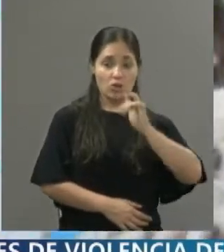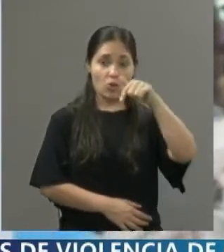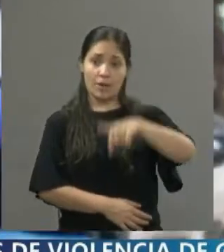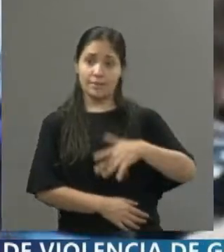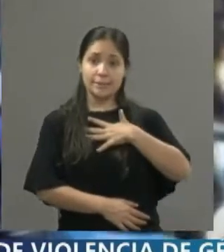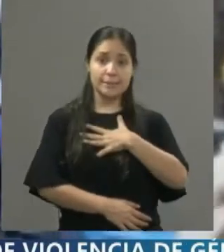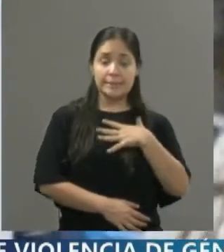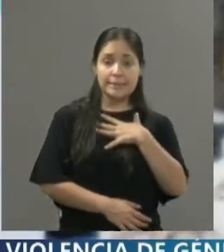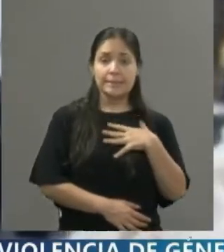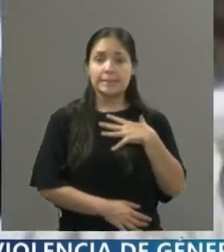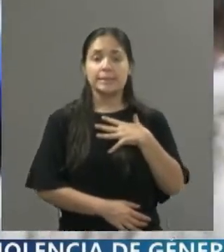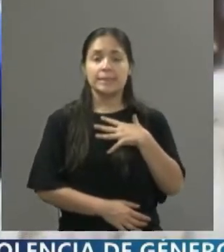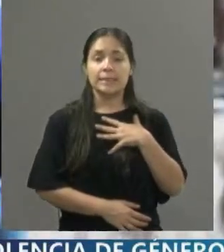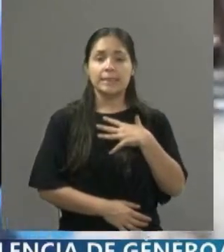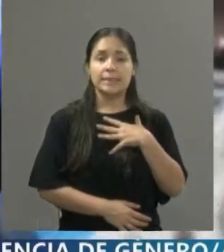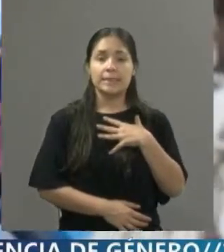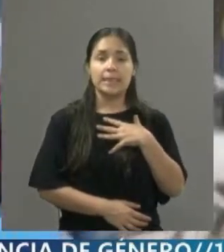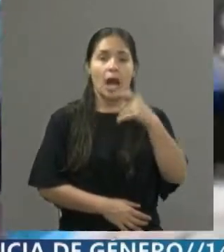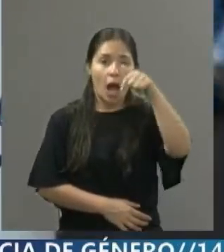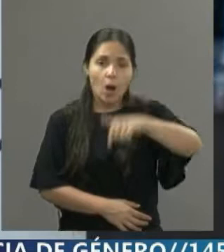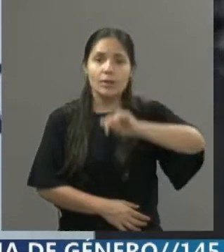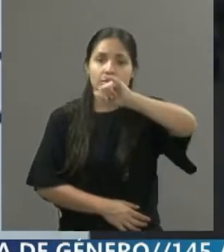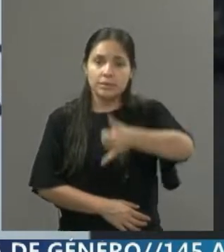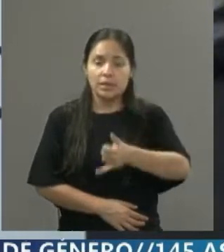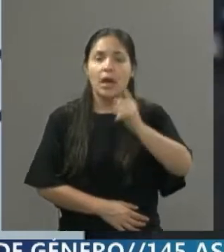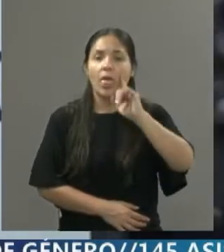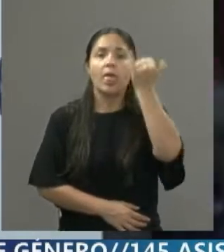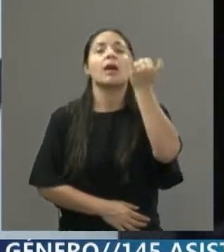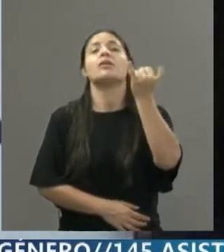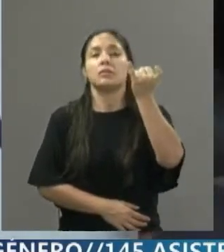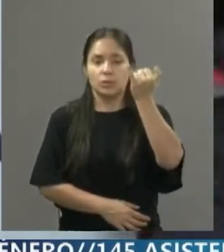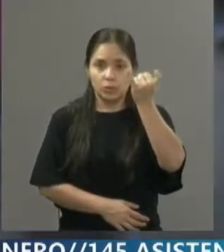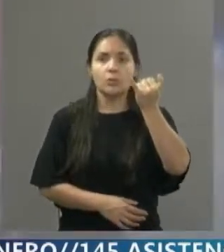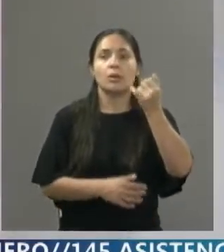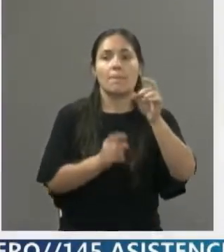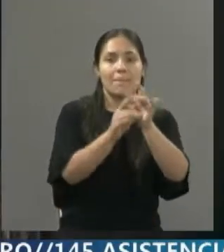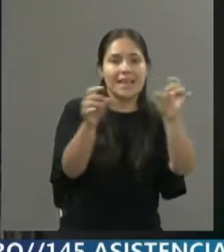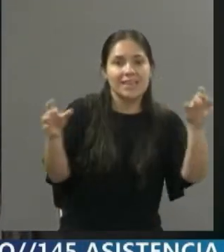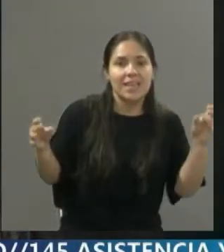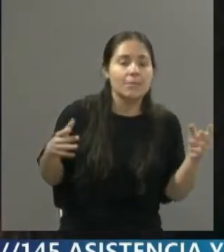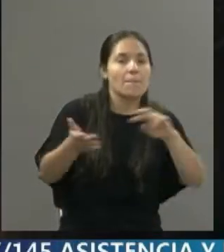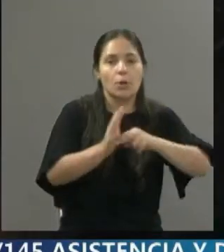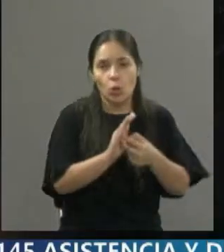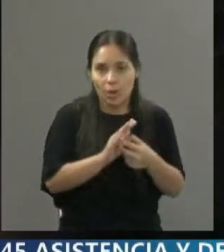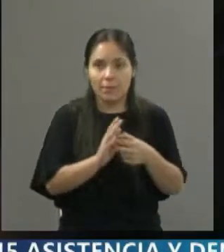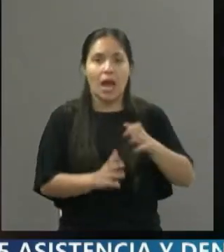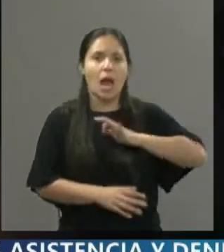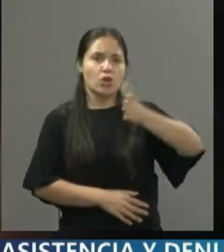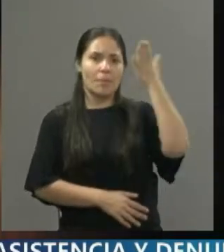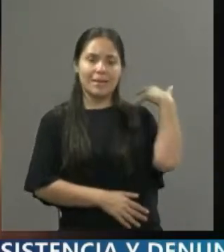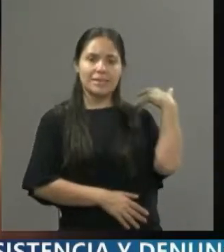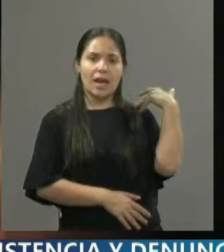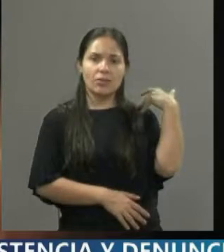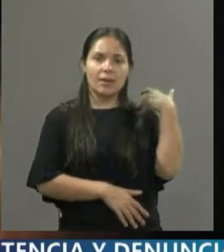este trabajo es que ahora realmente estamos viendo el impacto de la pandemia. El año pasado estábamos